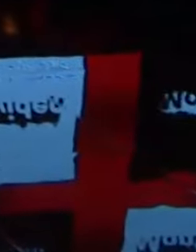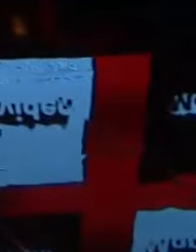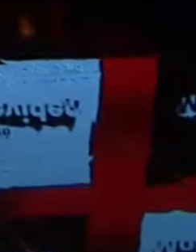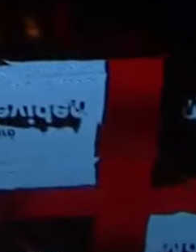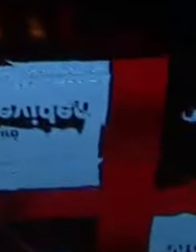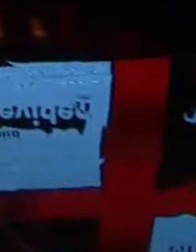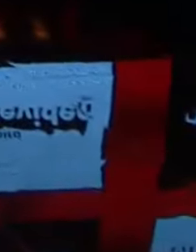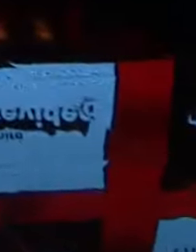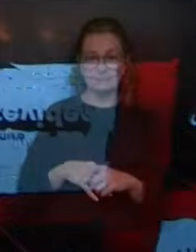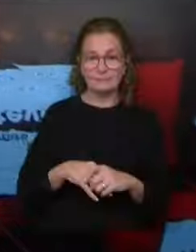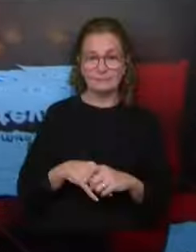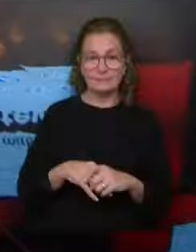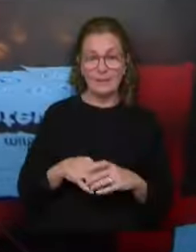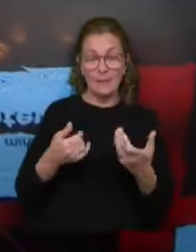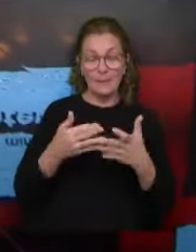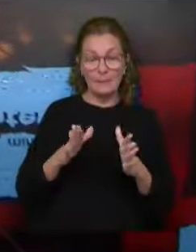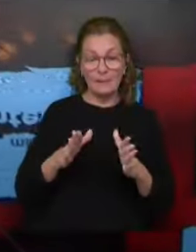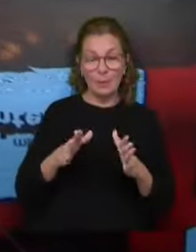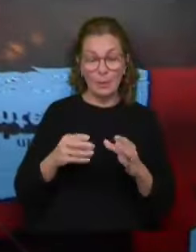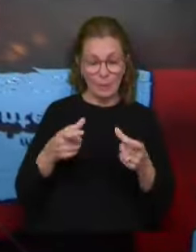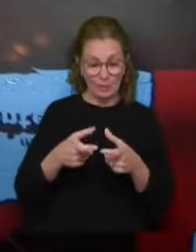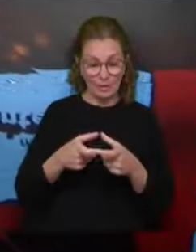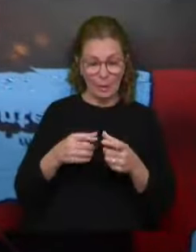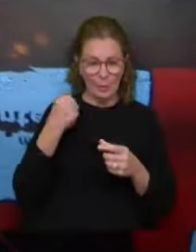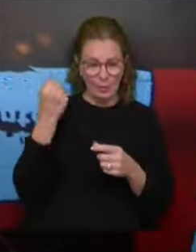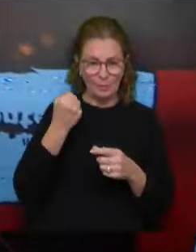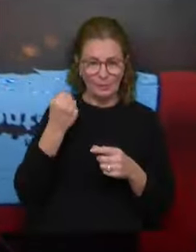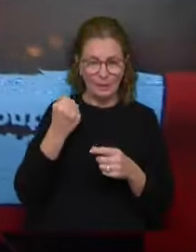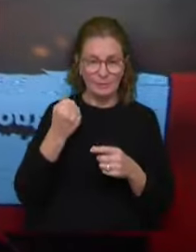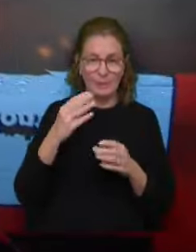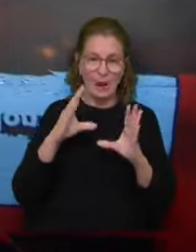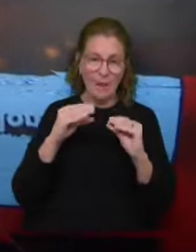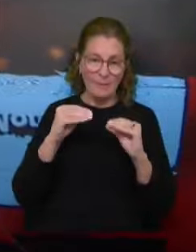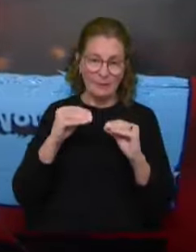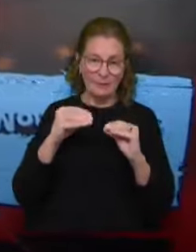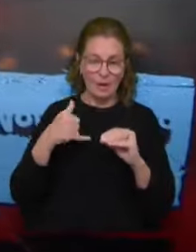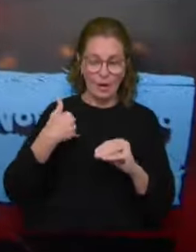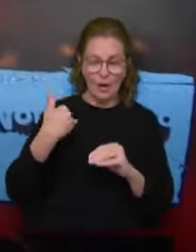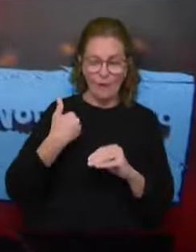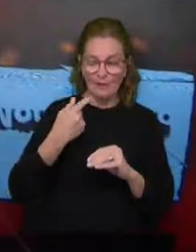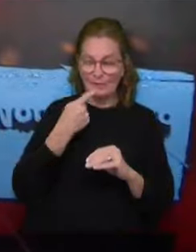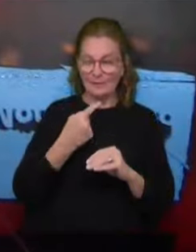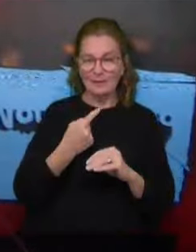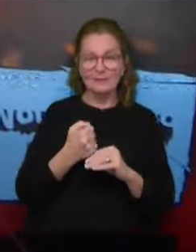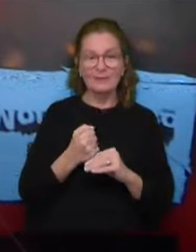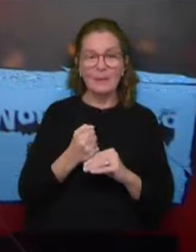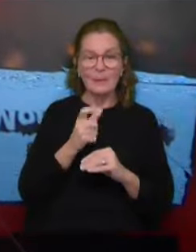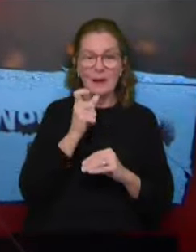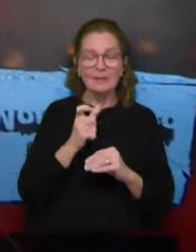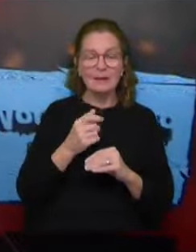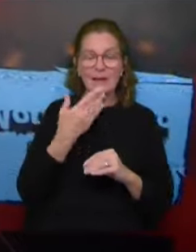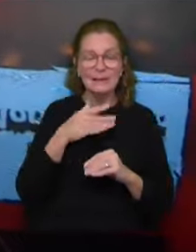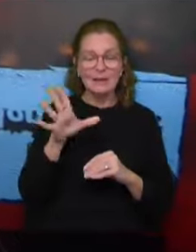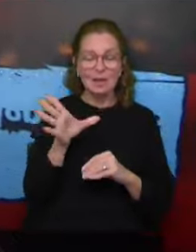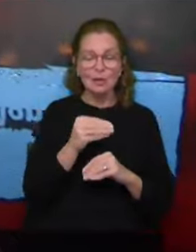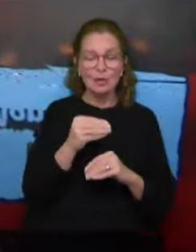6 temas es disco. Está el cráneo. Es larga duración, digamos. Exactamente. Para utilizar un vocabulario bien juvenil. Perfecto, que lo entiendan todos los que nos están